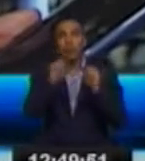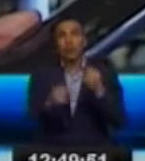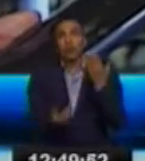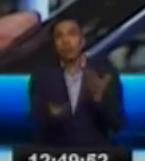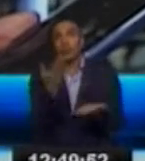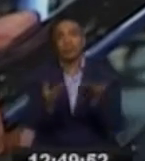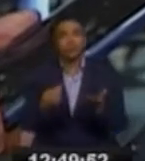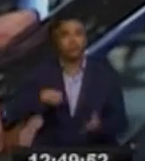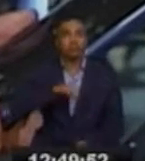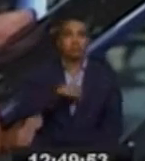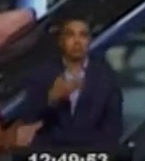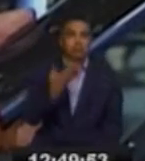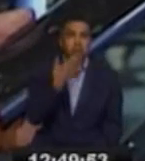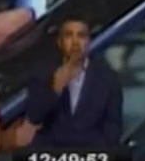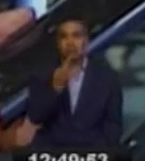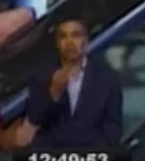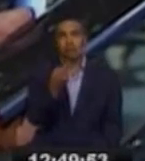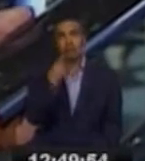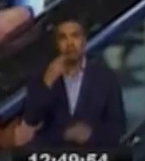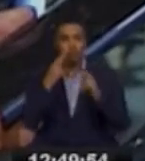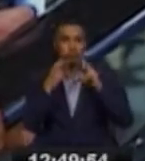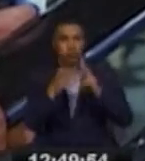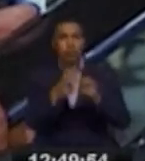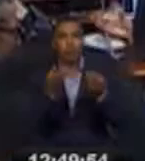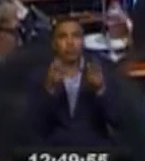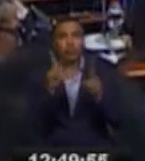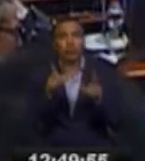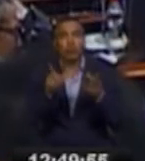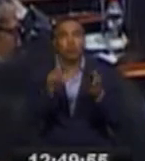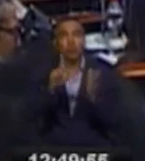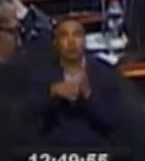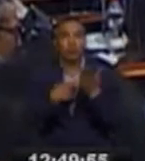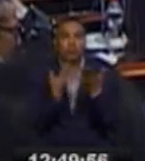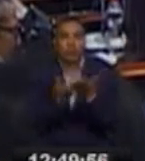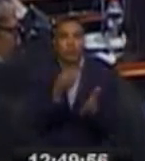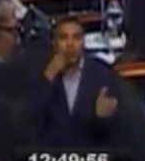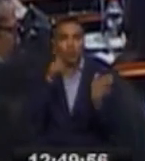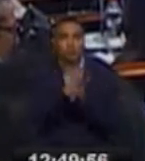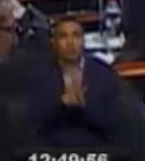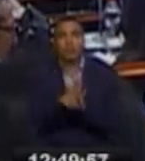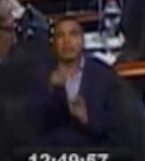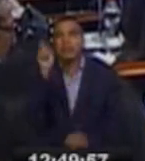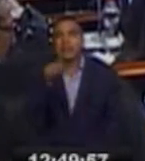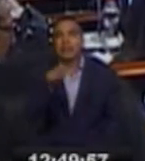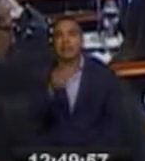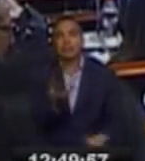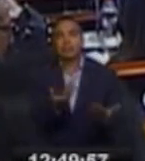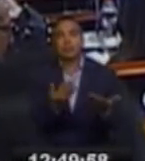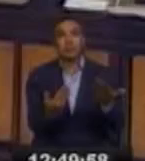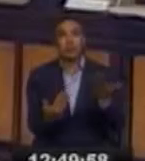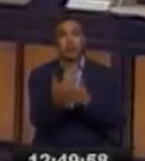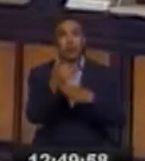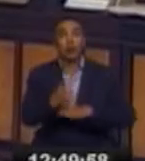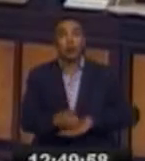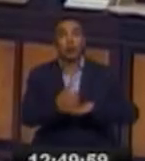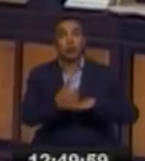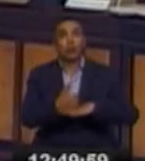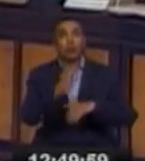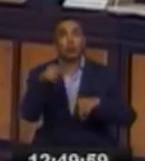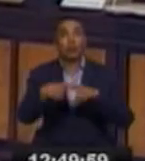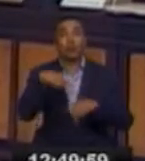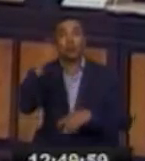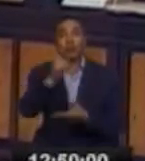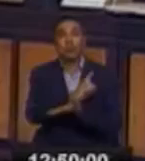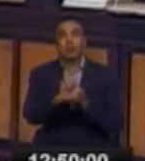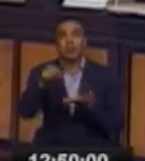ser necesario hacer la investigación y la presentación de la denuncia. Manifiestan además que será necesario esperar a la renovación de autoridades que será la próxima